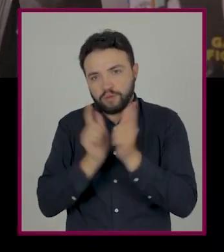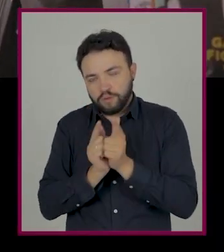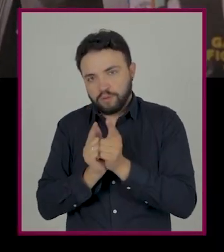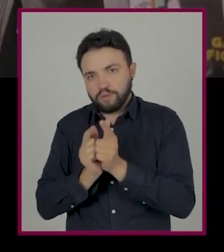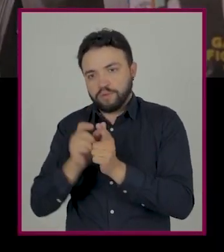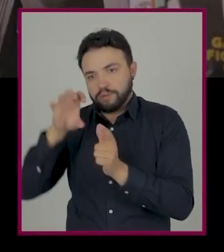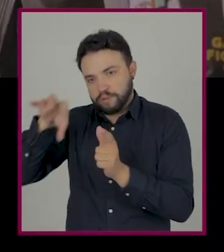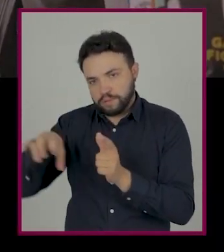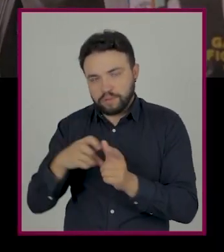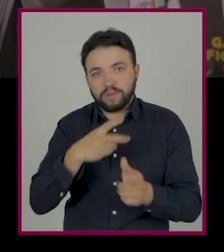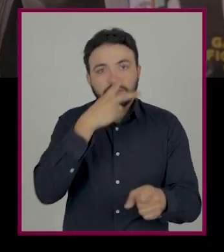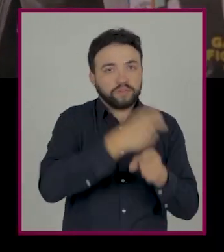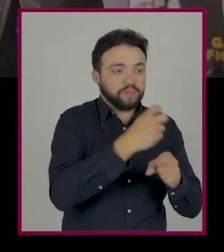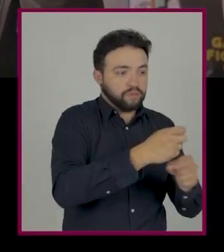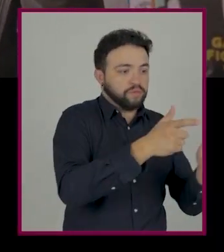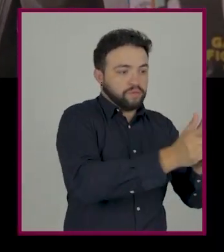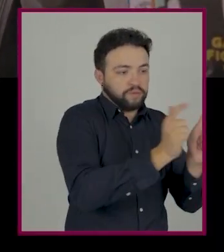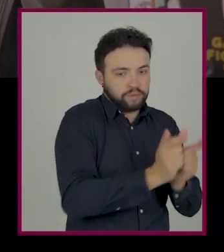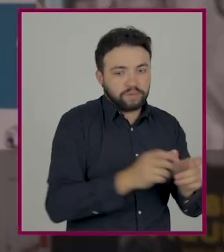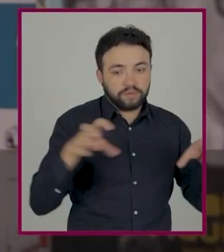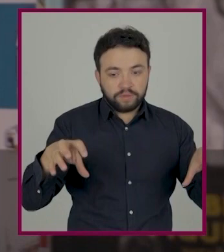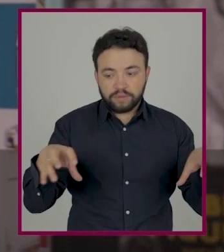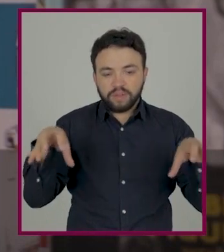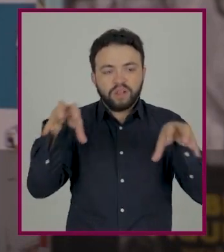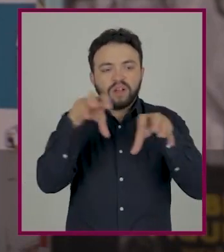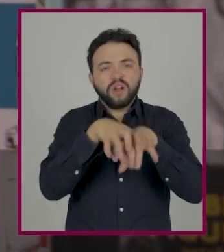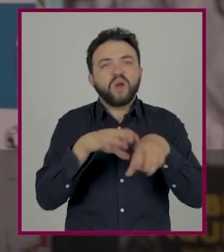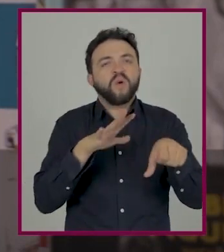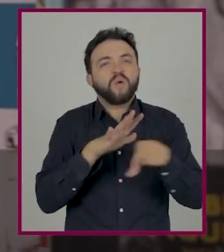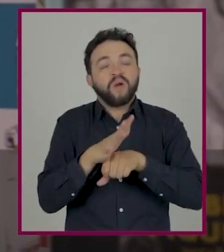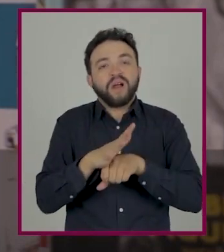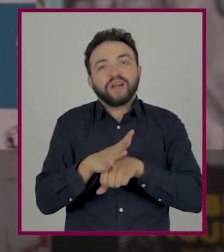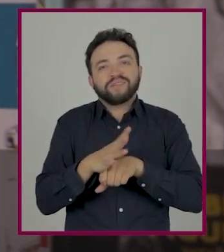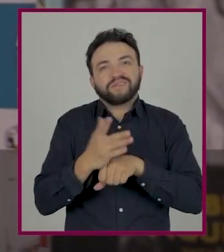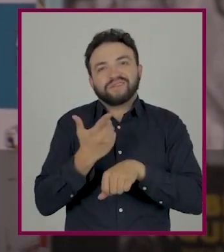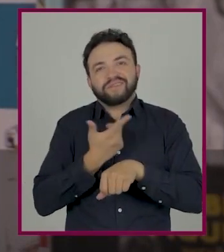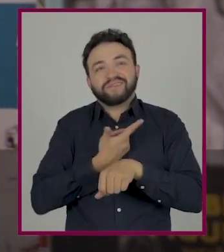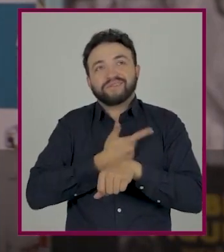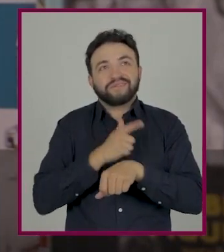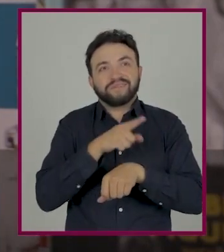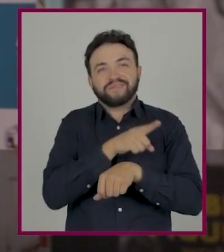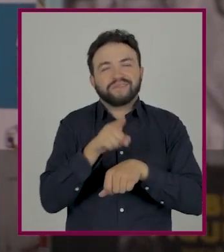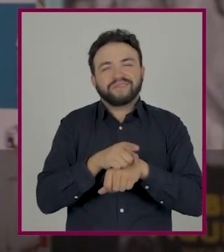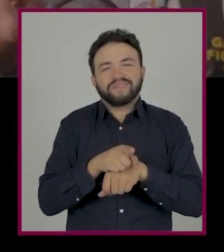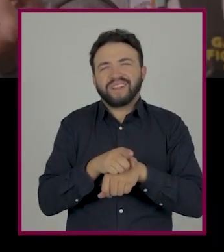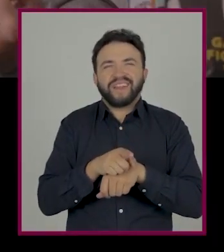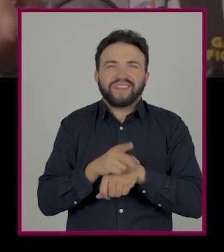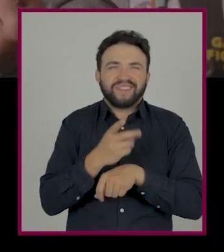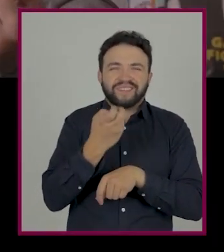grupo pasitas. El segundo yo. Se relacionan en que no le gustan a nadie.